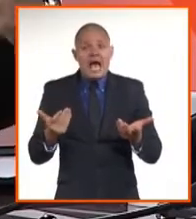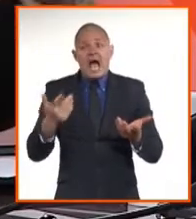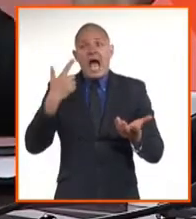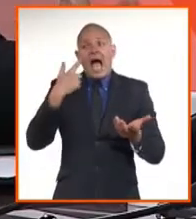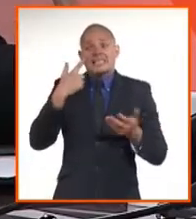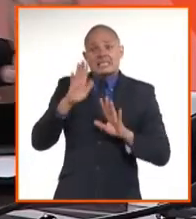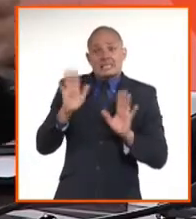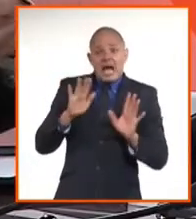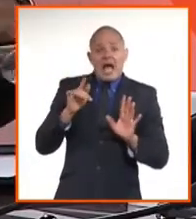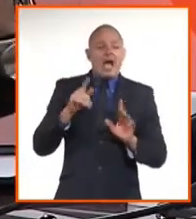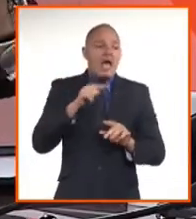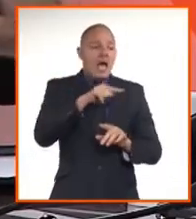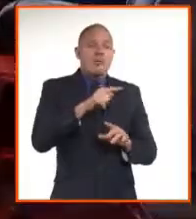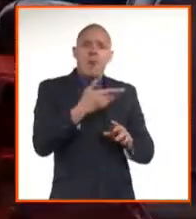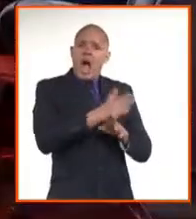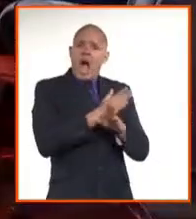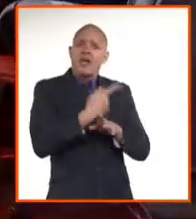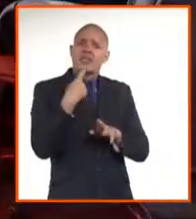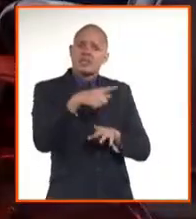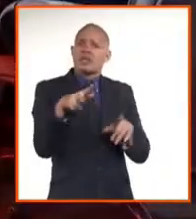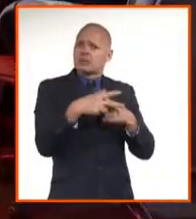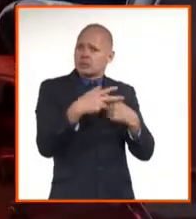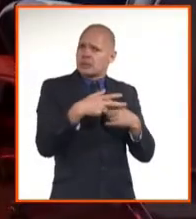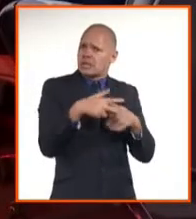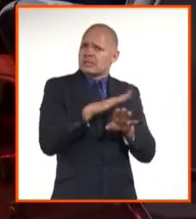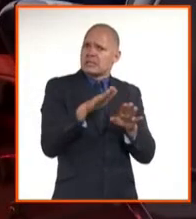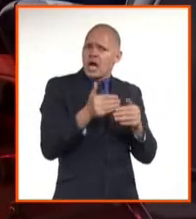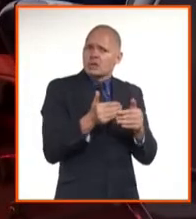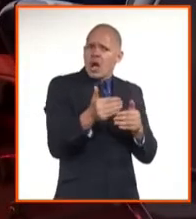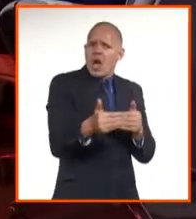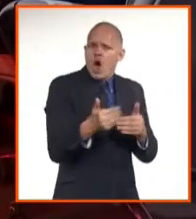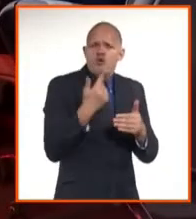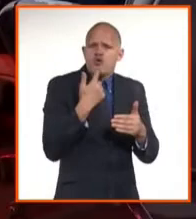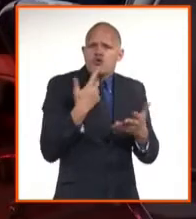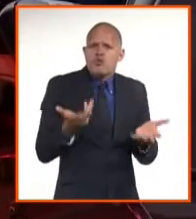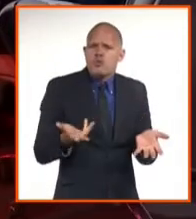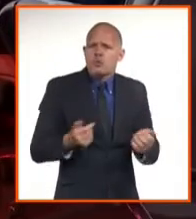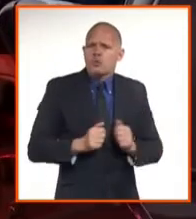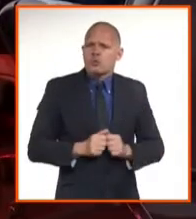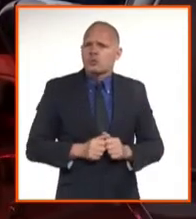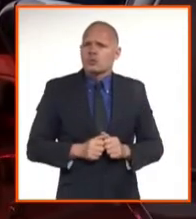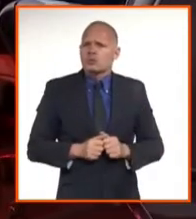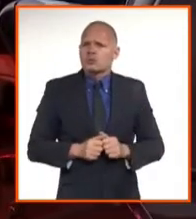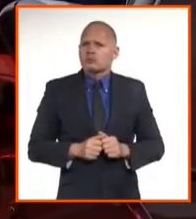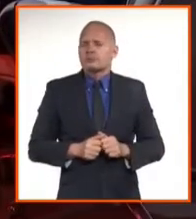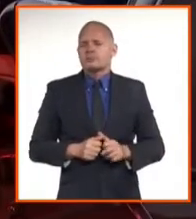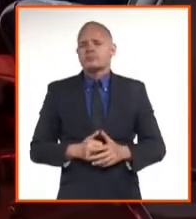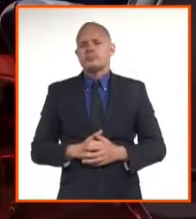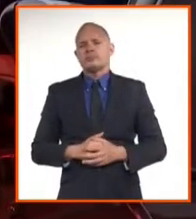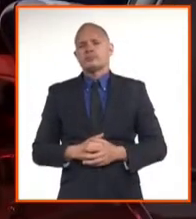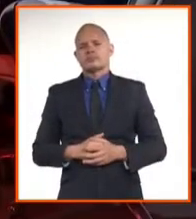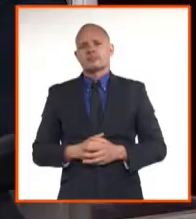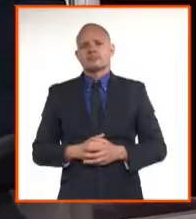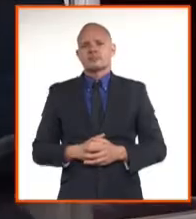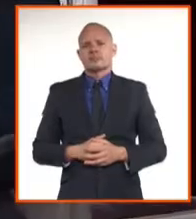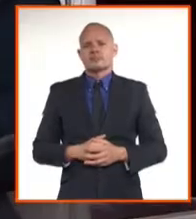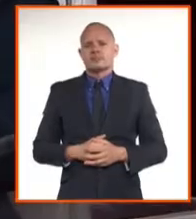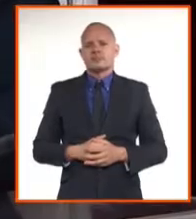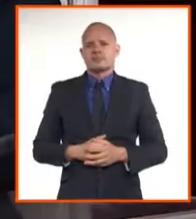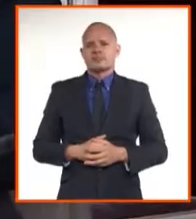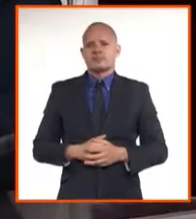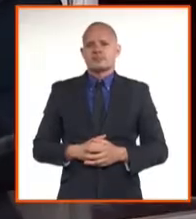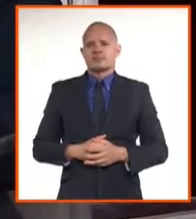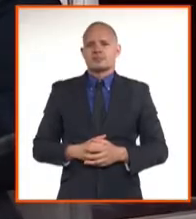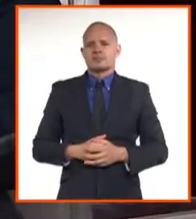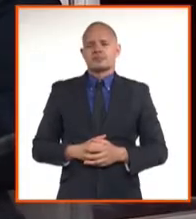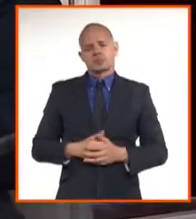de ese mantenimiento que se estaba ejecutando estaba ya esa unidad de Felton? Bien, buenas tardes, Randy, a usted y a todo el pueblo